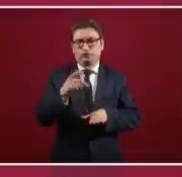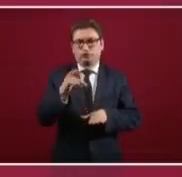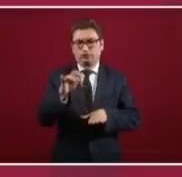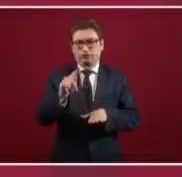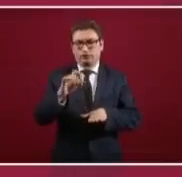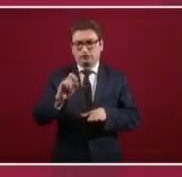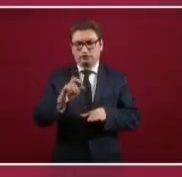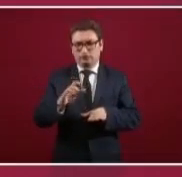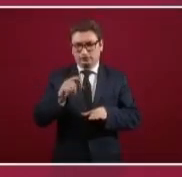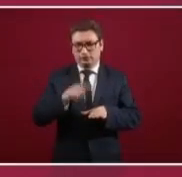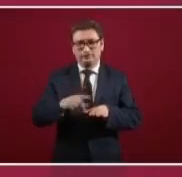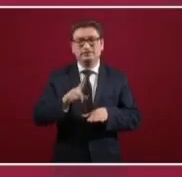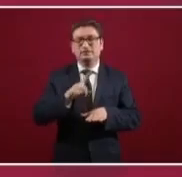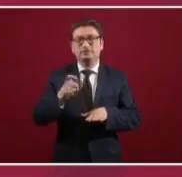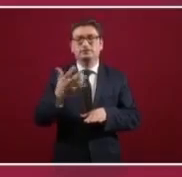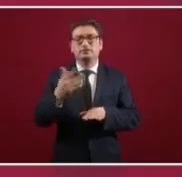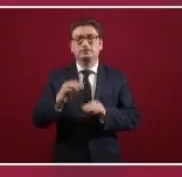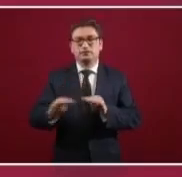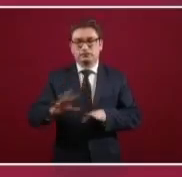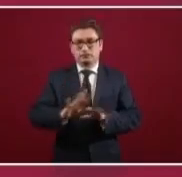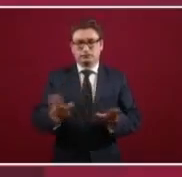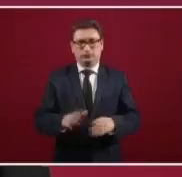150 metros